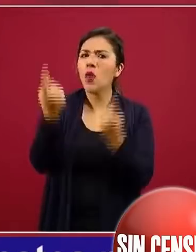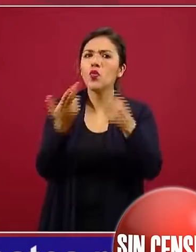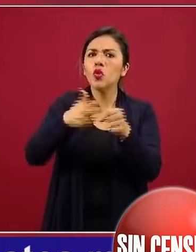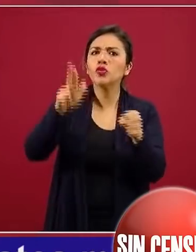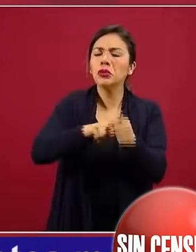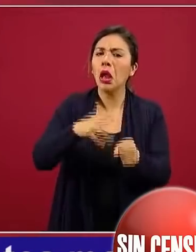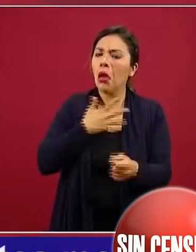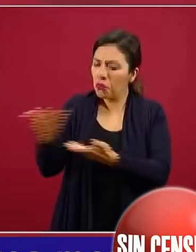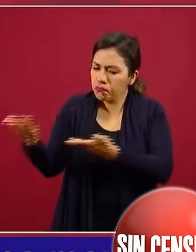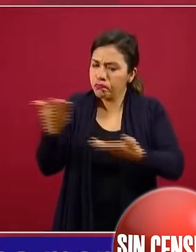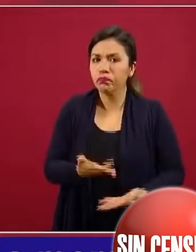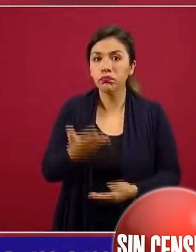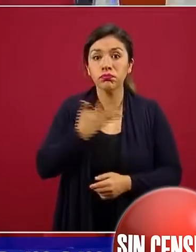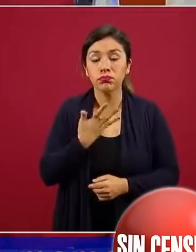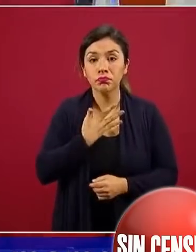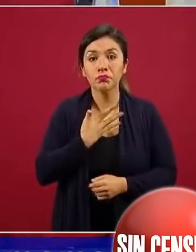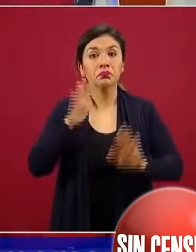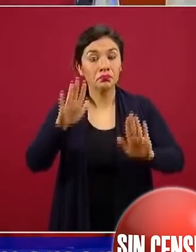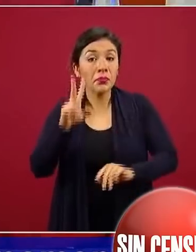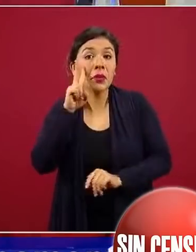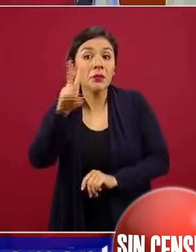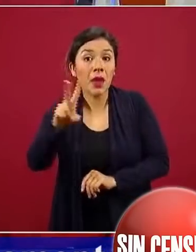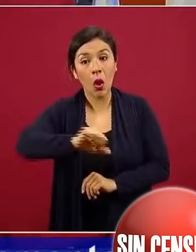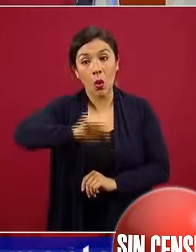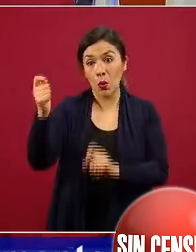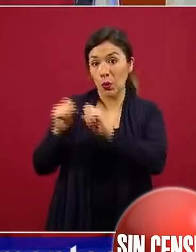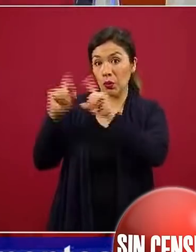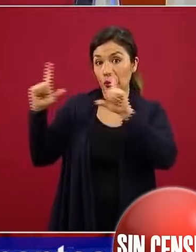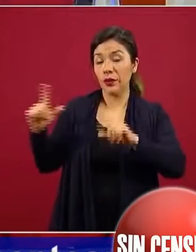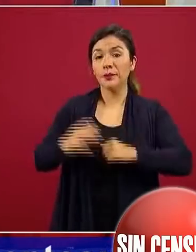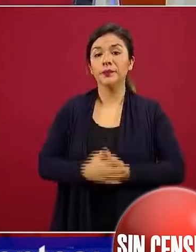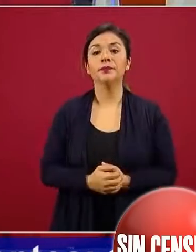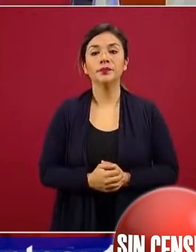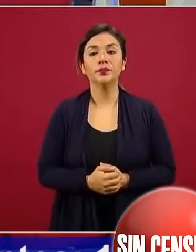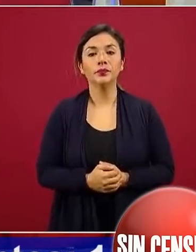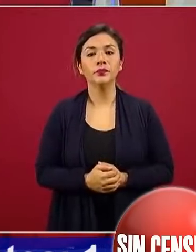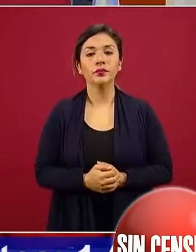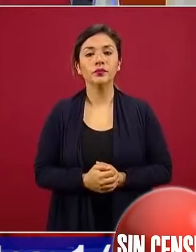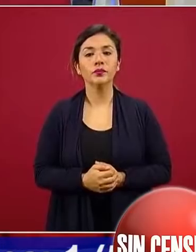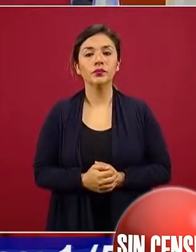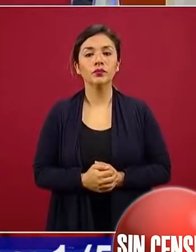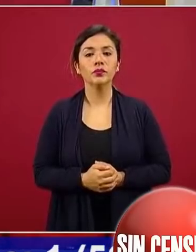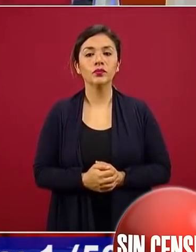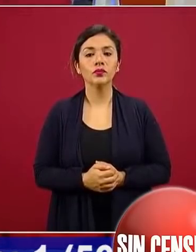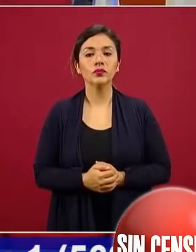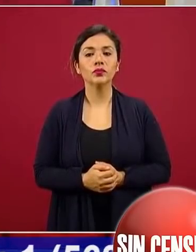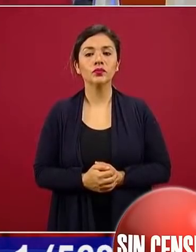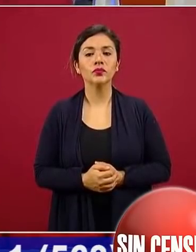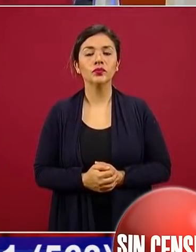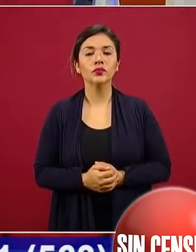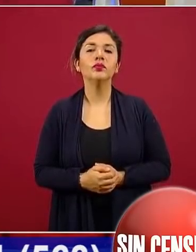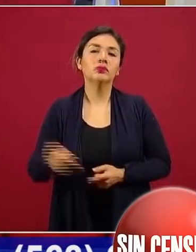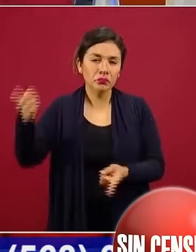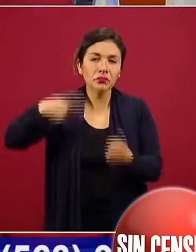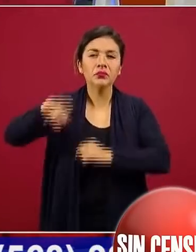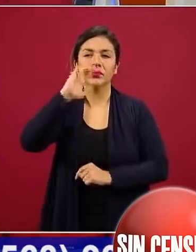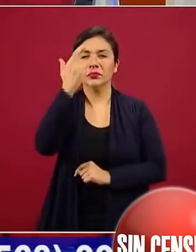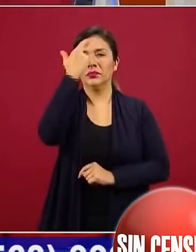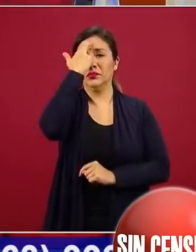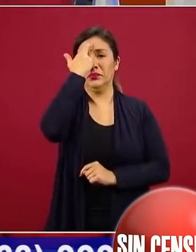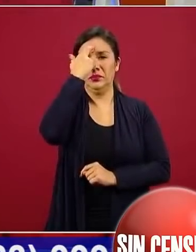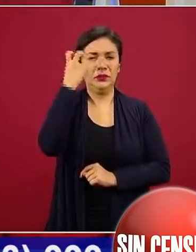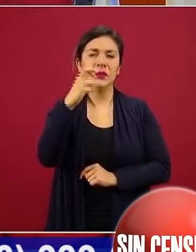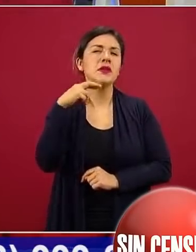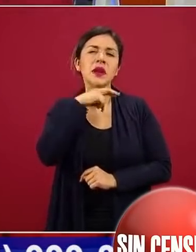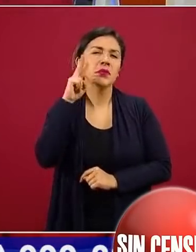hospitales. Vamos a ver en la siguiente diapositiva ya los números. Bueno, este es un recordatorio, vamos a pasarlo